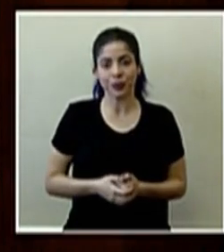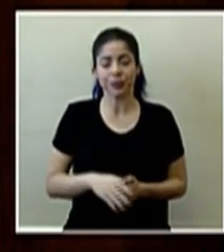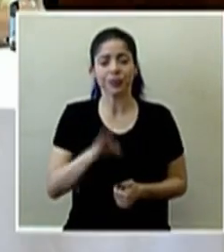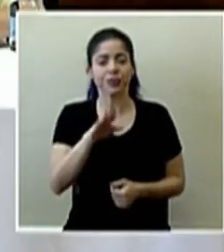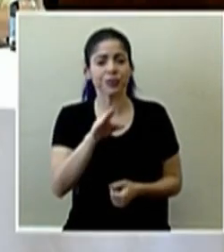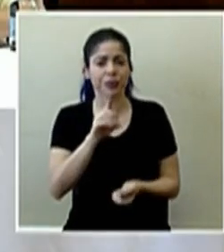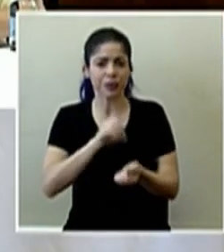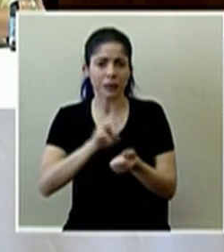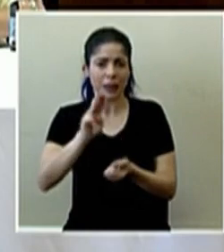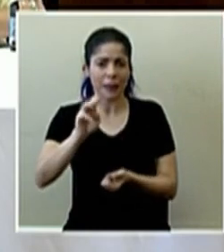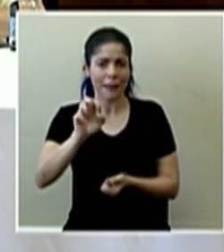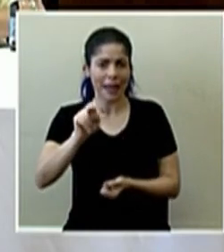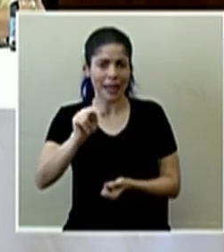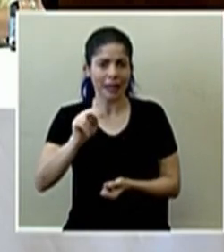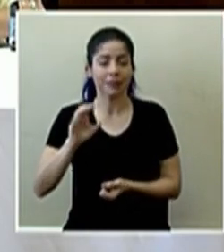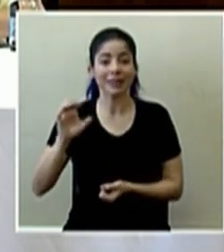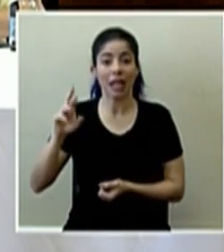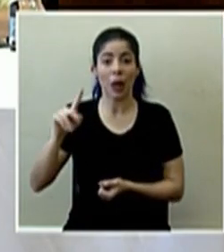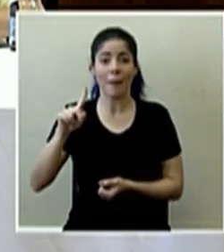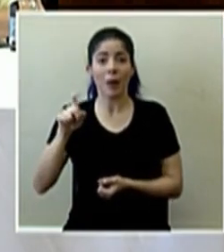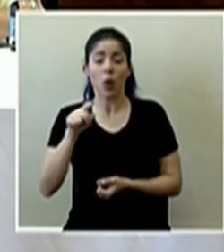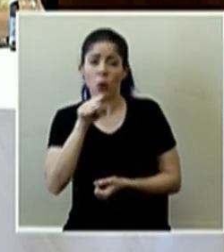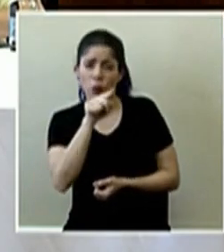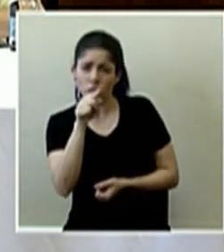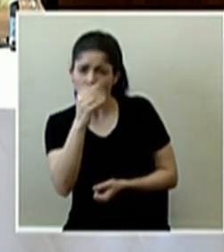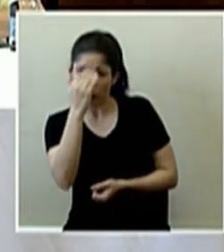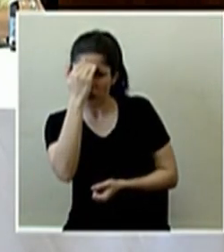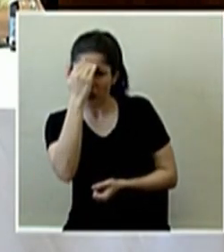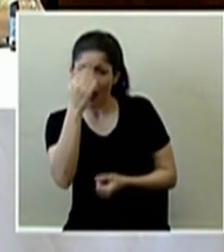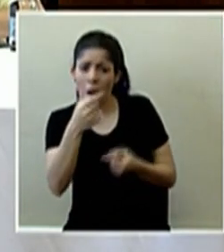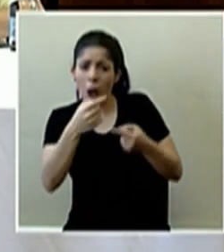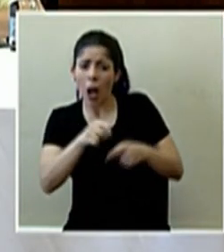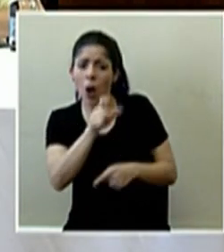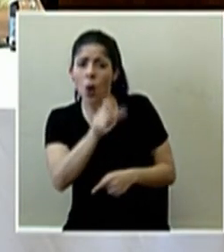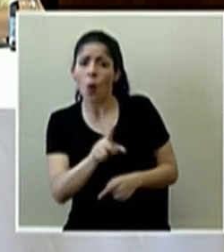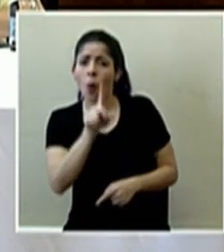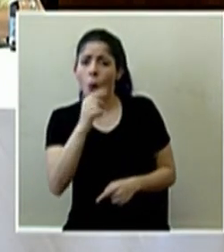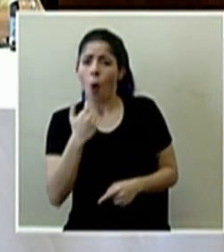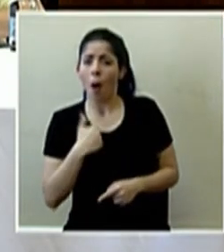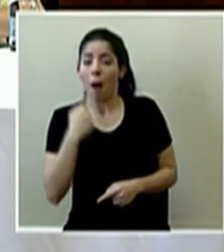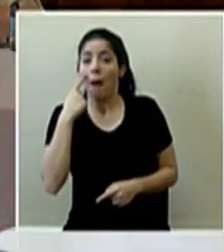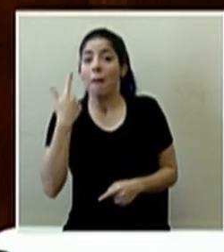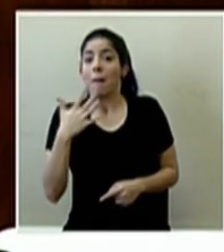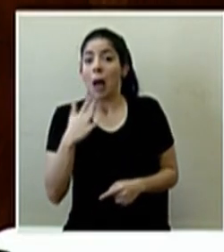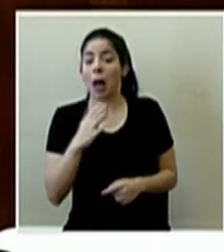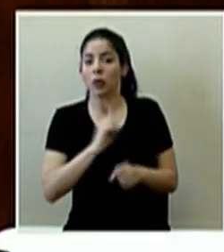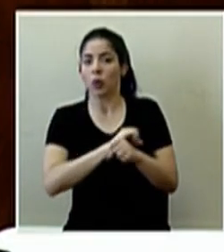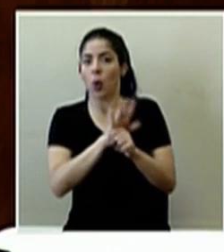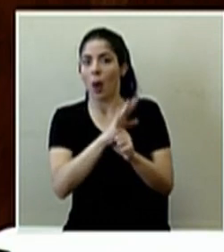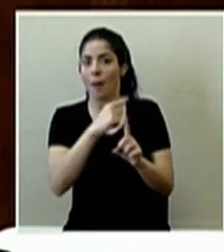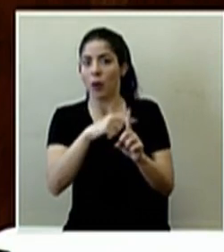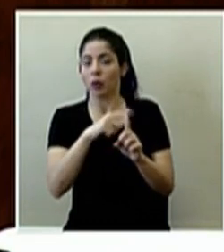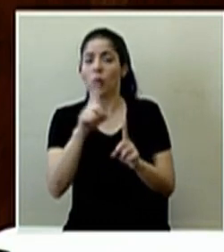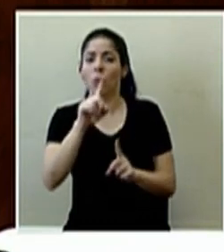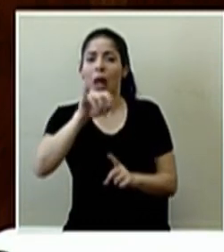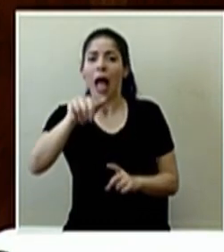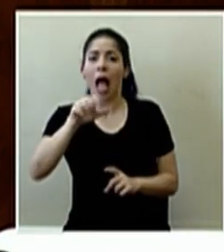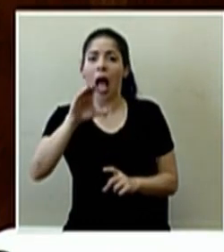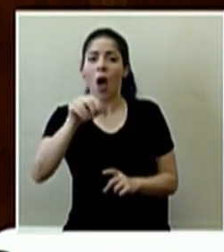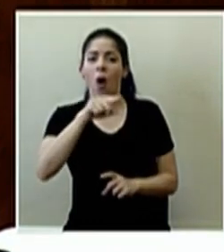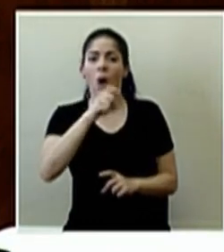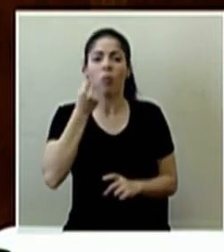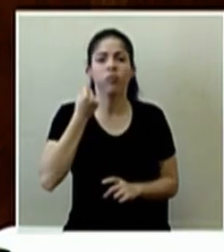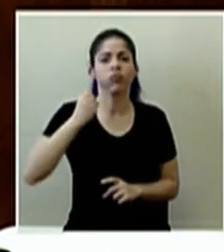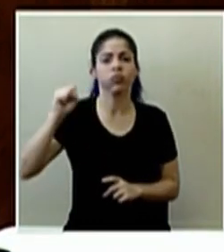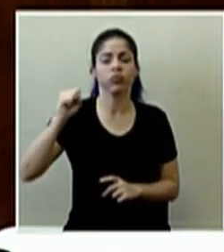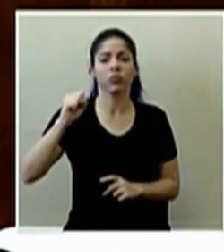Doctor Marín, CR hoy nos consulta saber si tienen conocimiento del caso de un hombre de al parecer positivo por COVID en Jacó, que irrespeta la